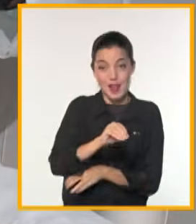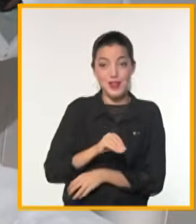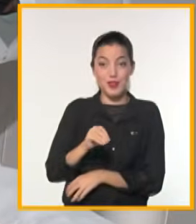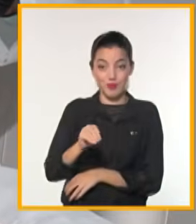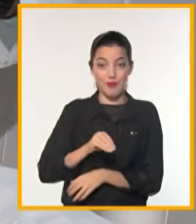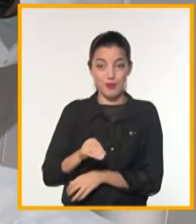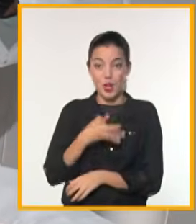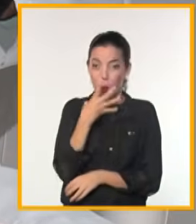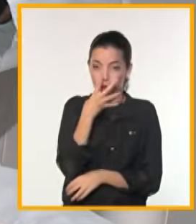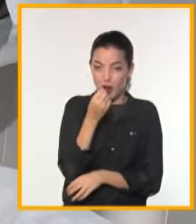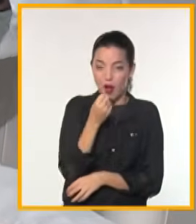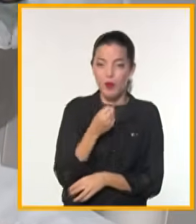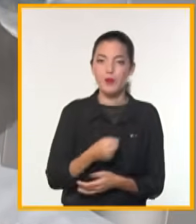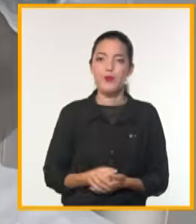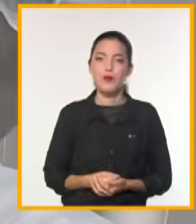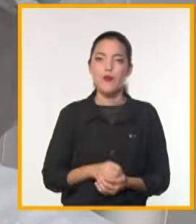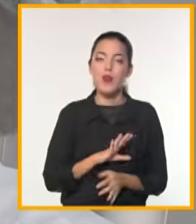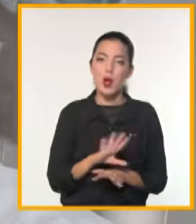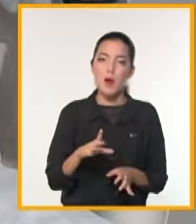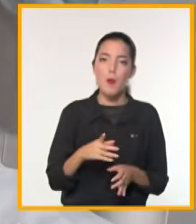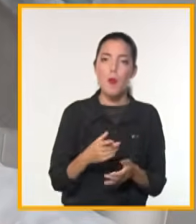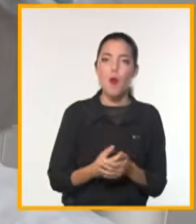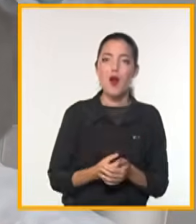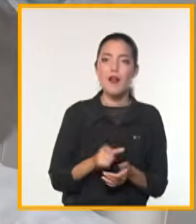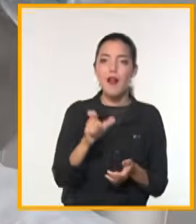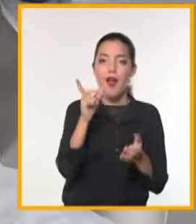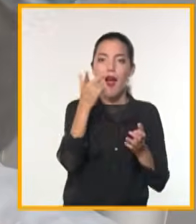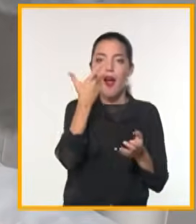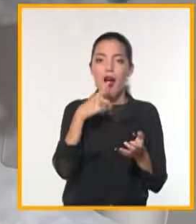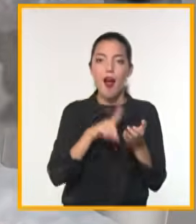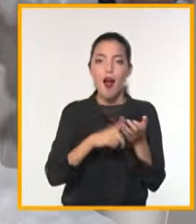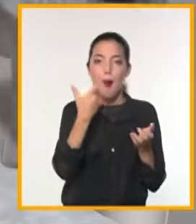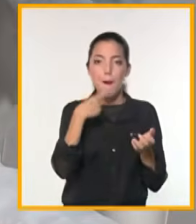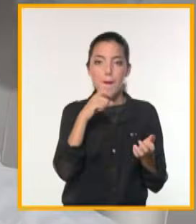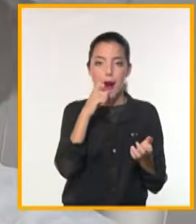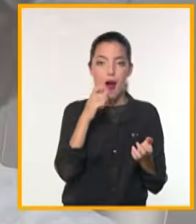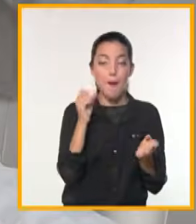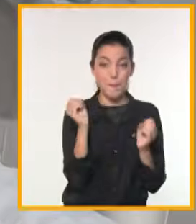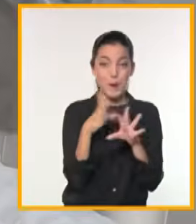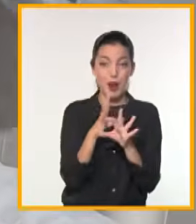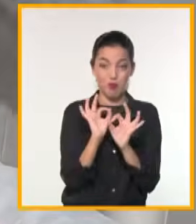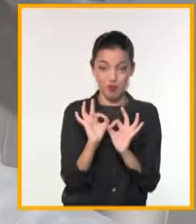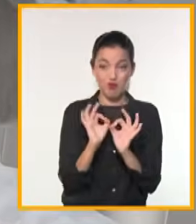Raúl Capablanca. Wow, sí. Y le dije, mira, esto no lo vas a poder negar porque tú eres un